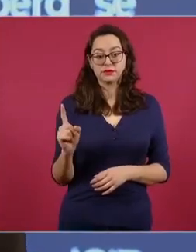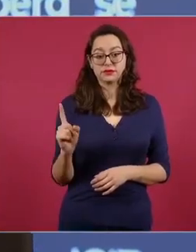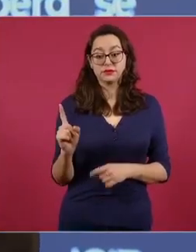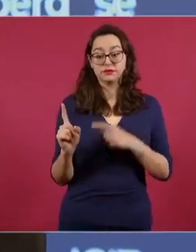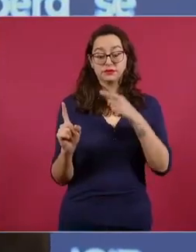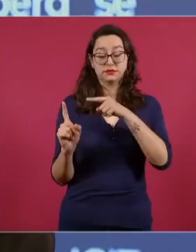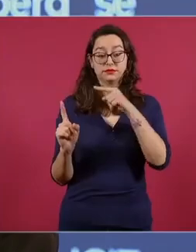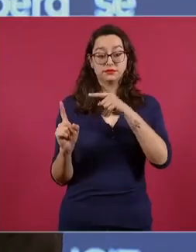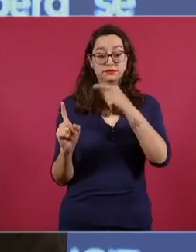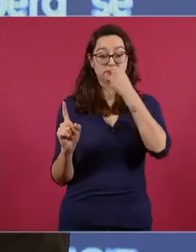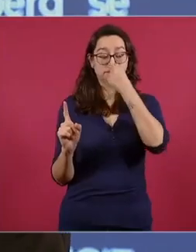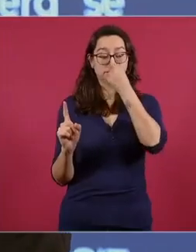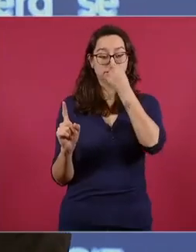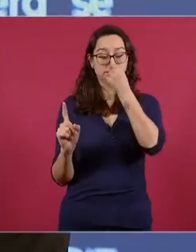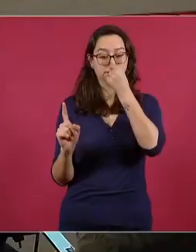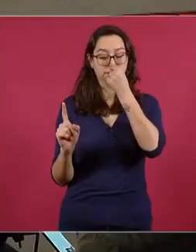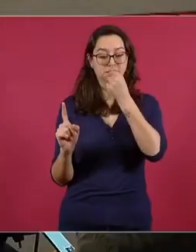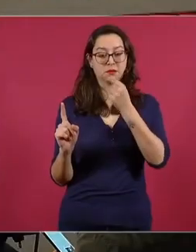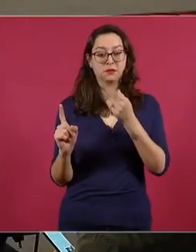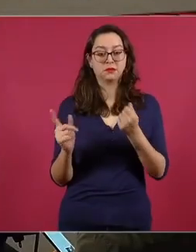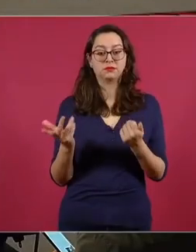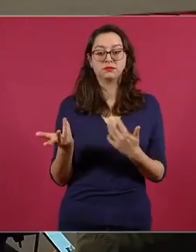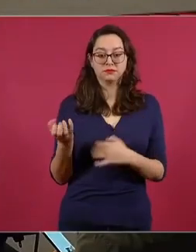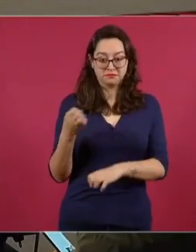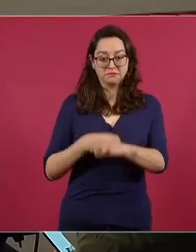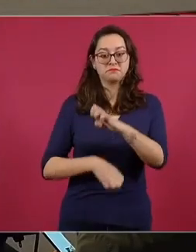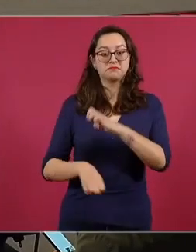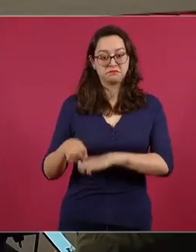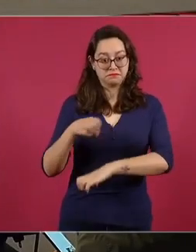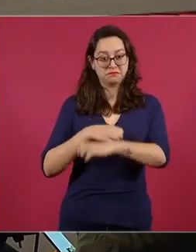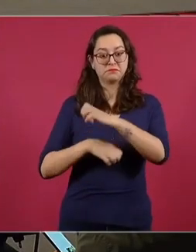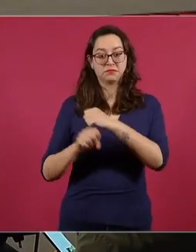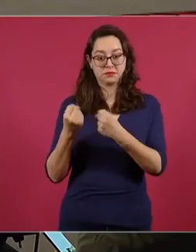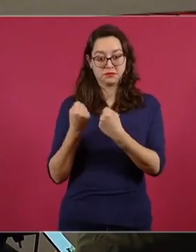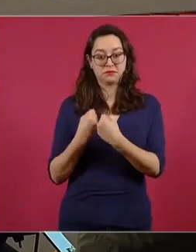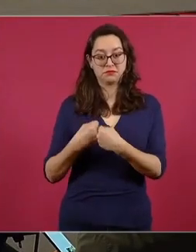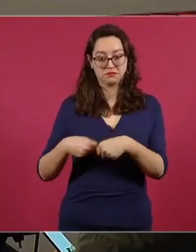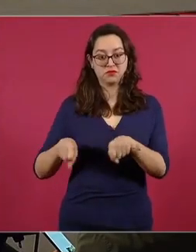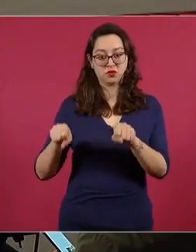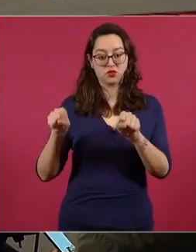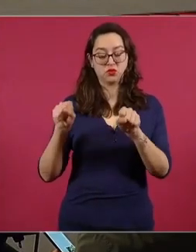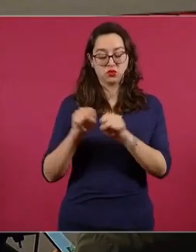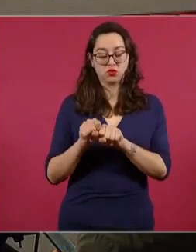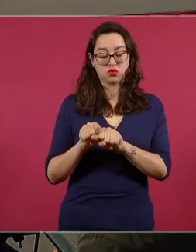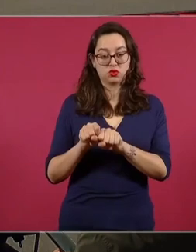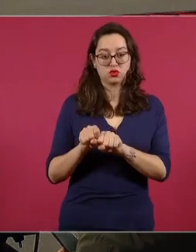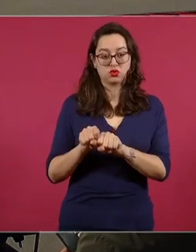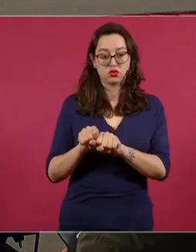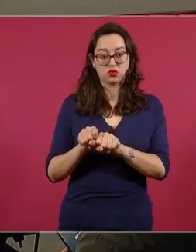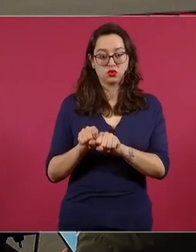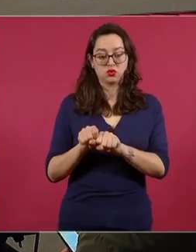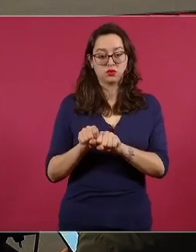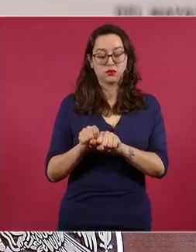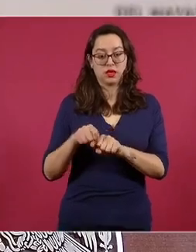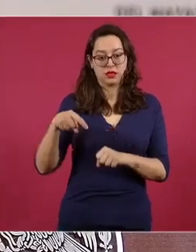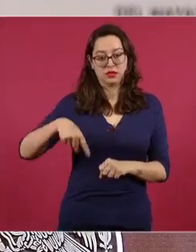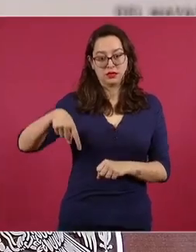lo que fue en México Glax Security Consulting Technology Risk